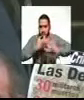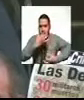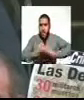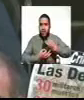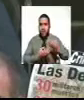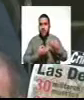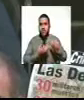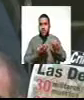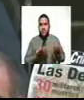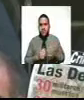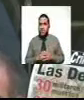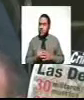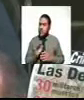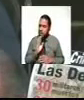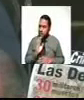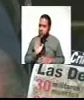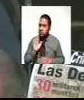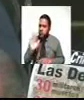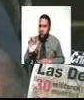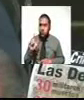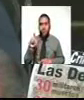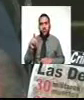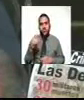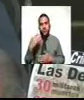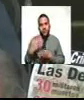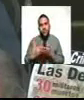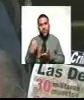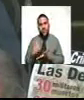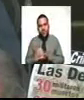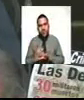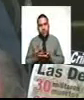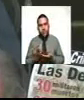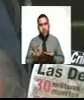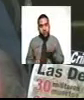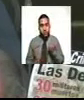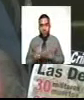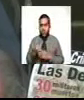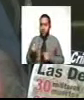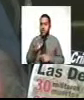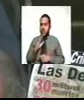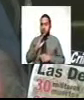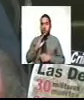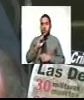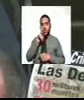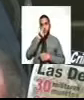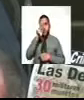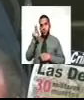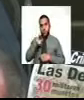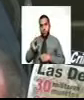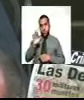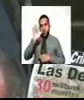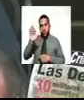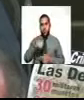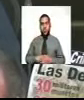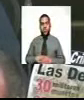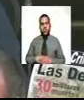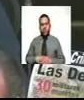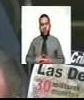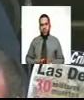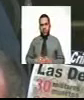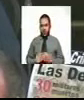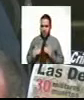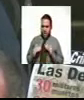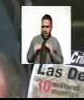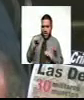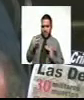de las nuevas voces en la registraduría hablan que el doctor Oscar Iván Zuluaga ganó por una diferencia